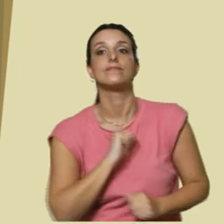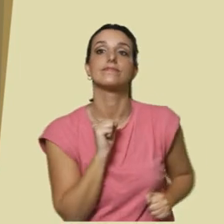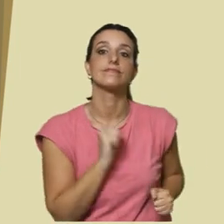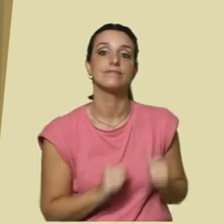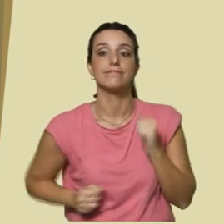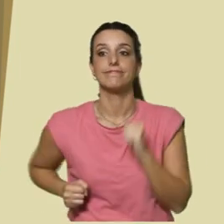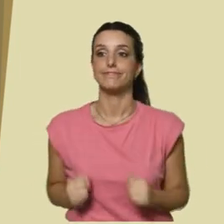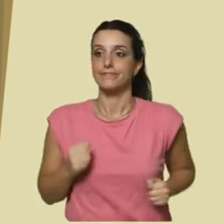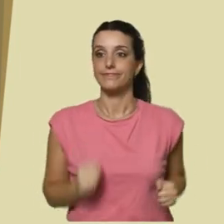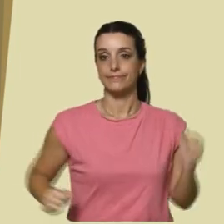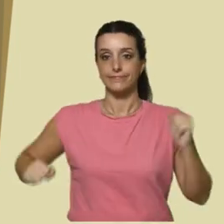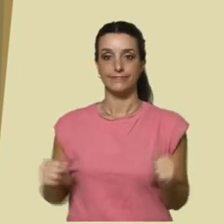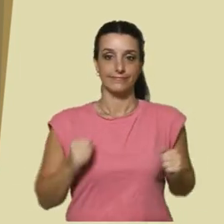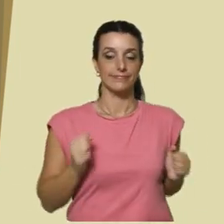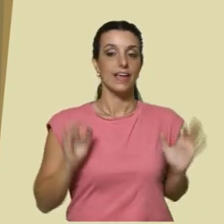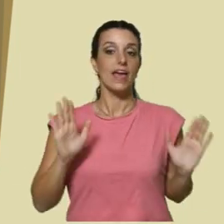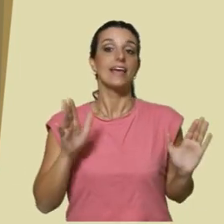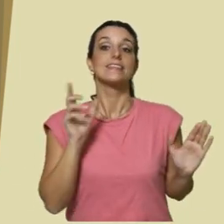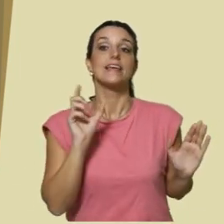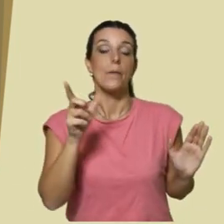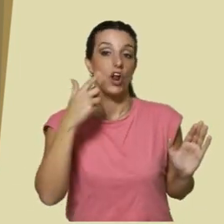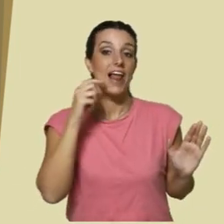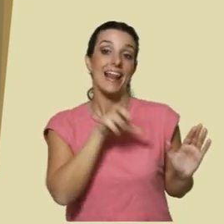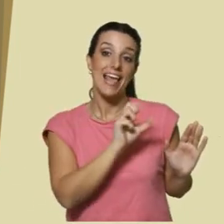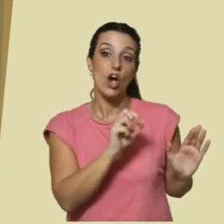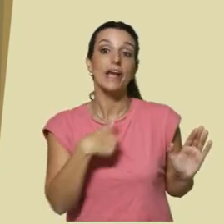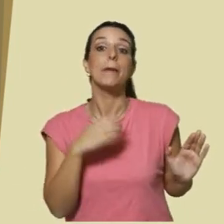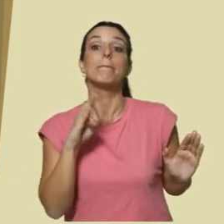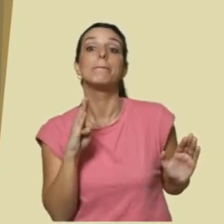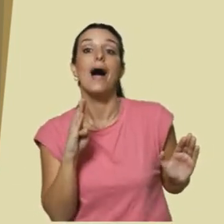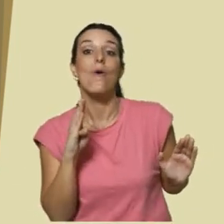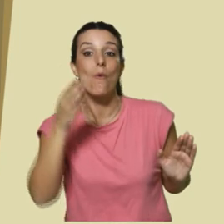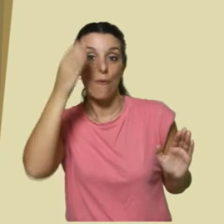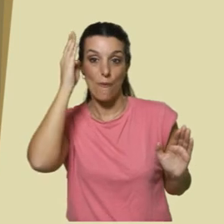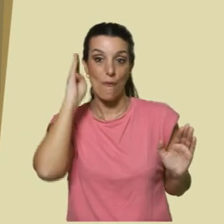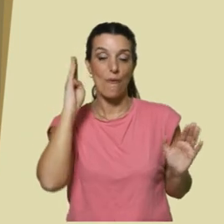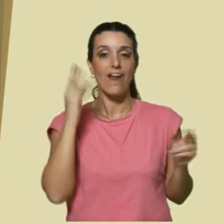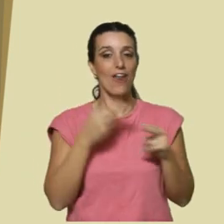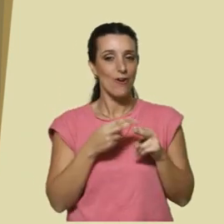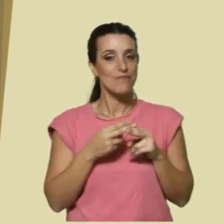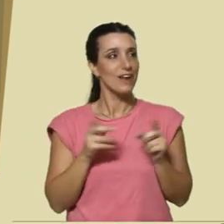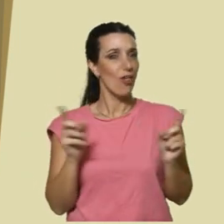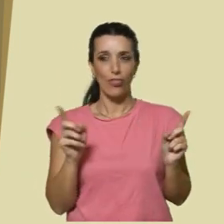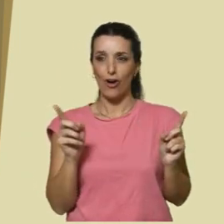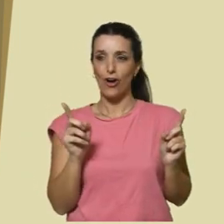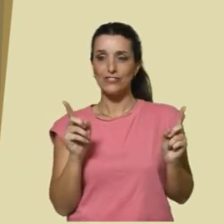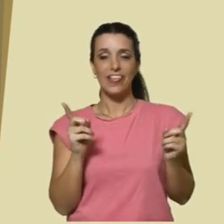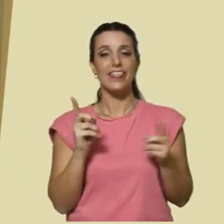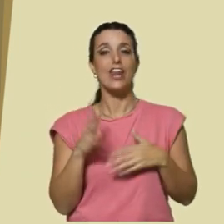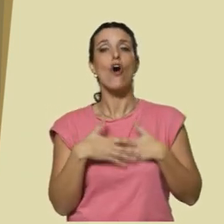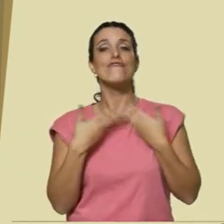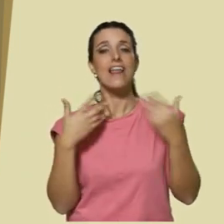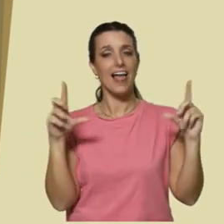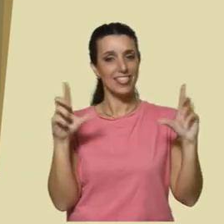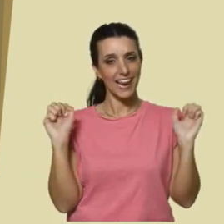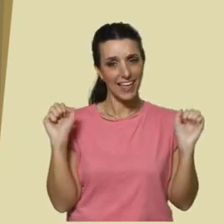Sí. Después me dicen, claro, por favor. Bueno, Leo Lorenzo y Paula Estela. Ahí va. Nombres de telenovela. Ay. No me diga que